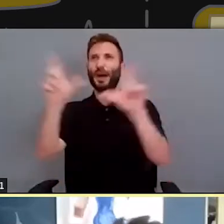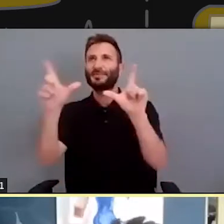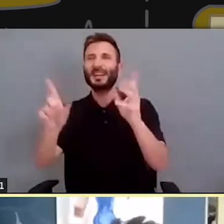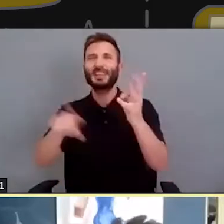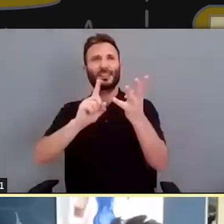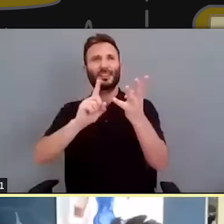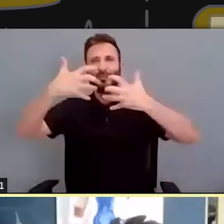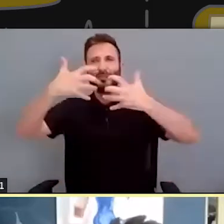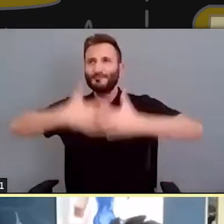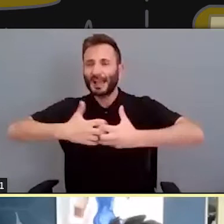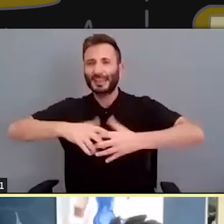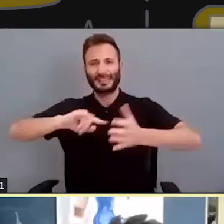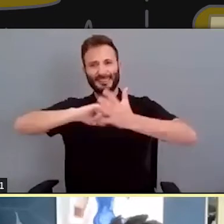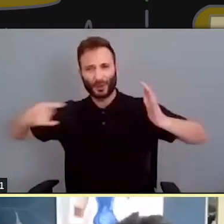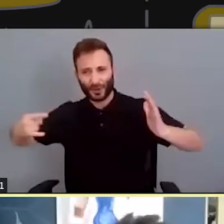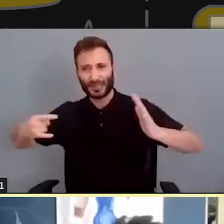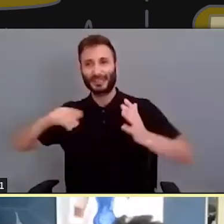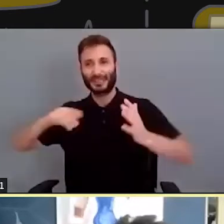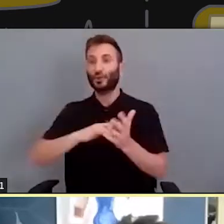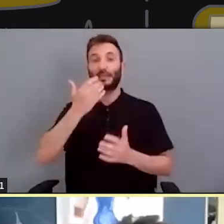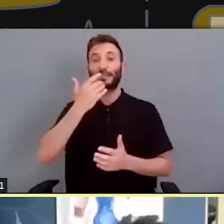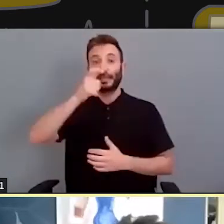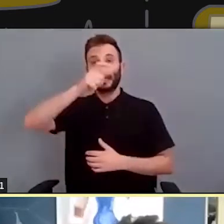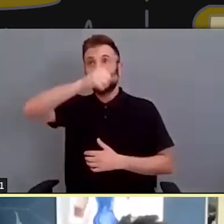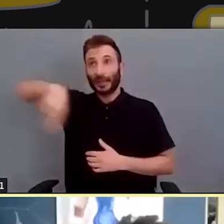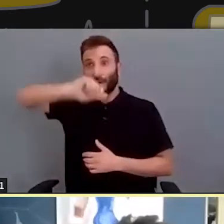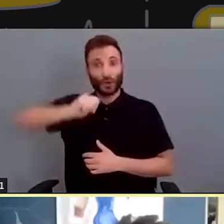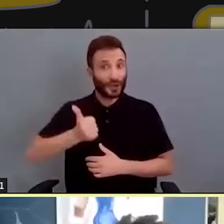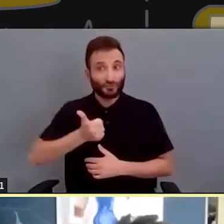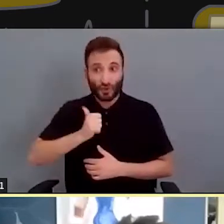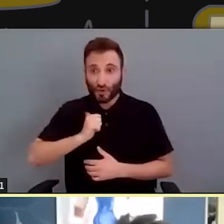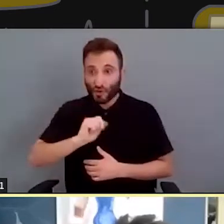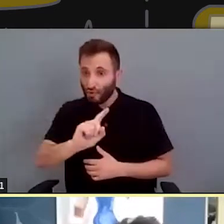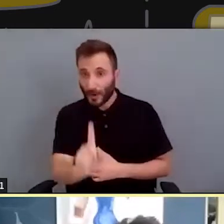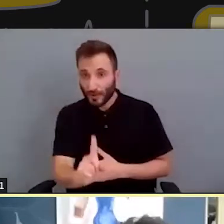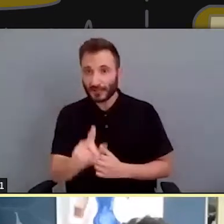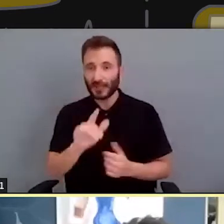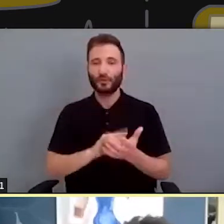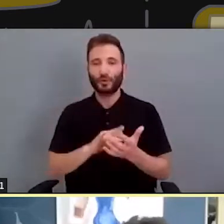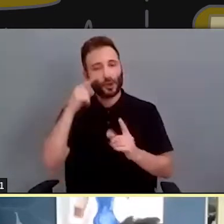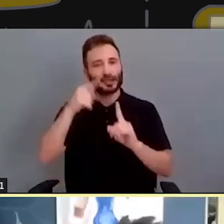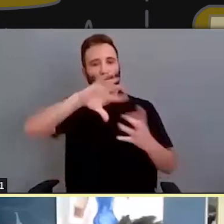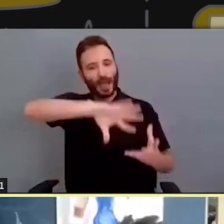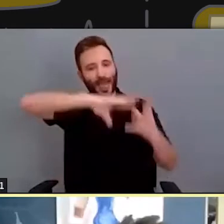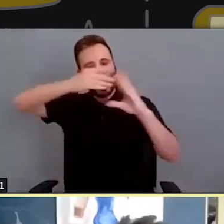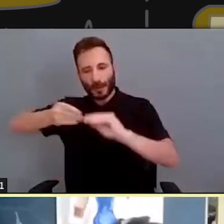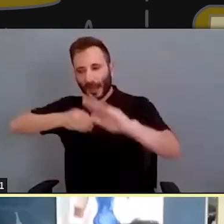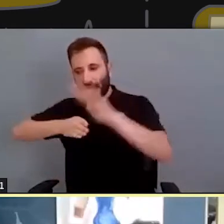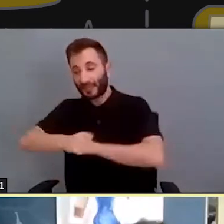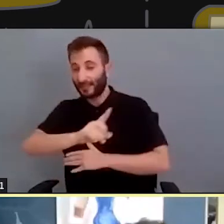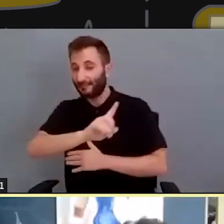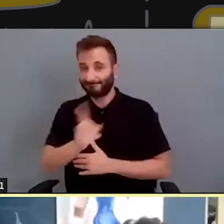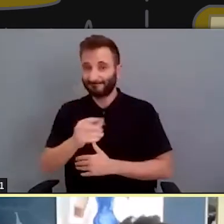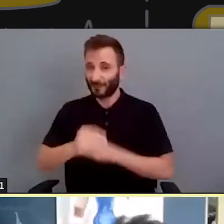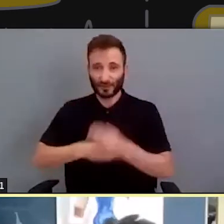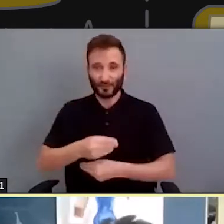aparatos, que no se esté aprovechando la oportunidad para hacer todo esto accesible. Y se ha visto en la